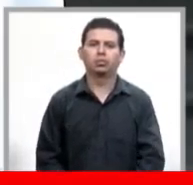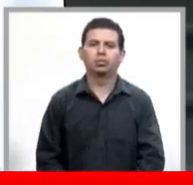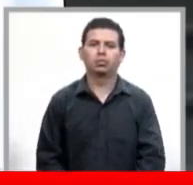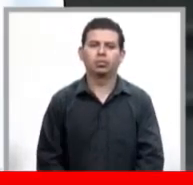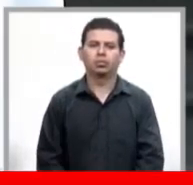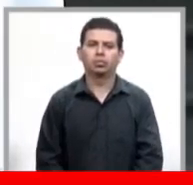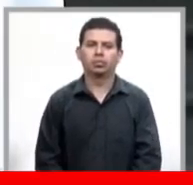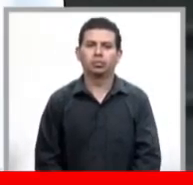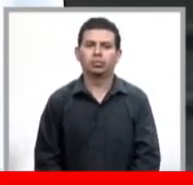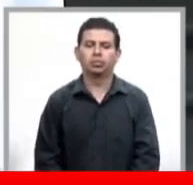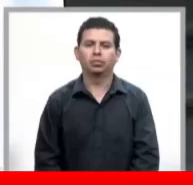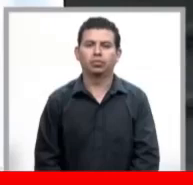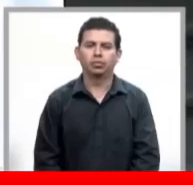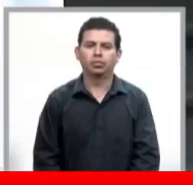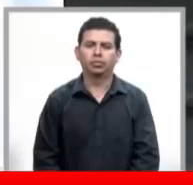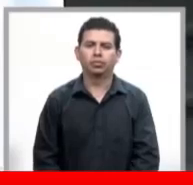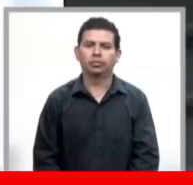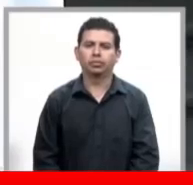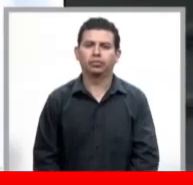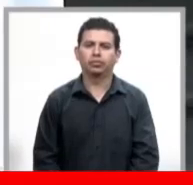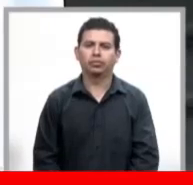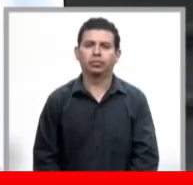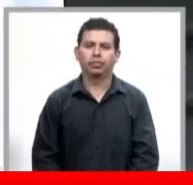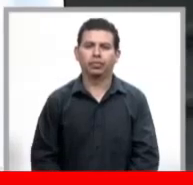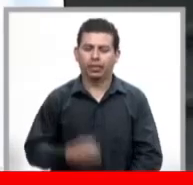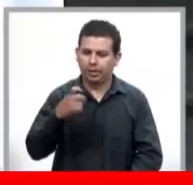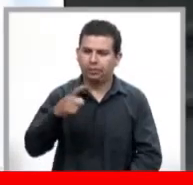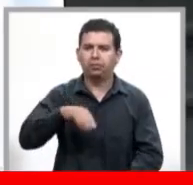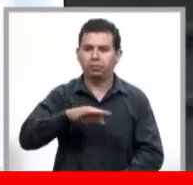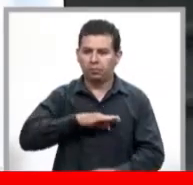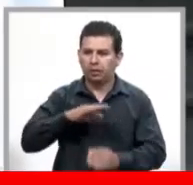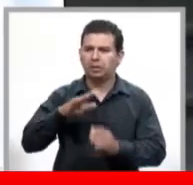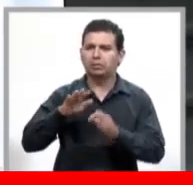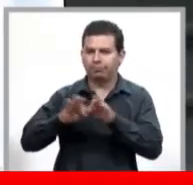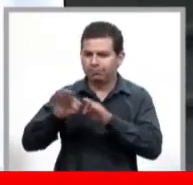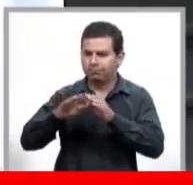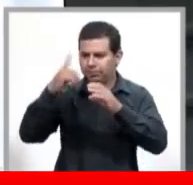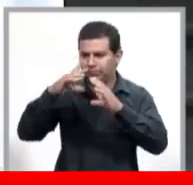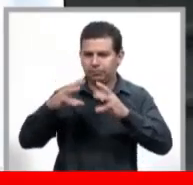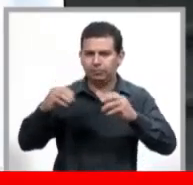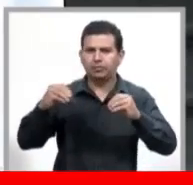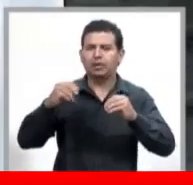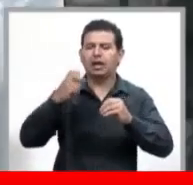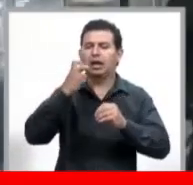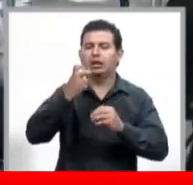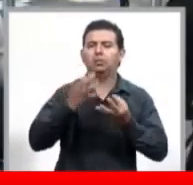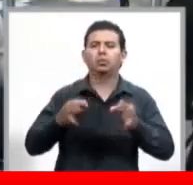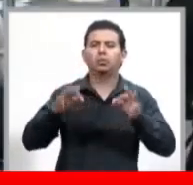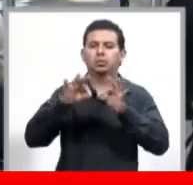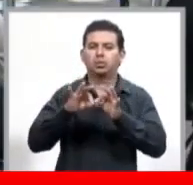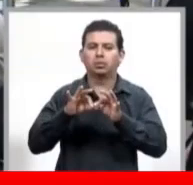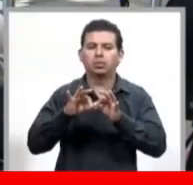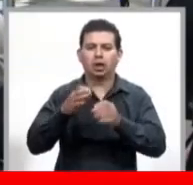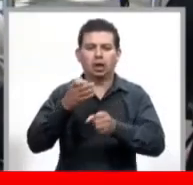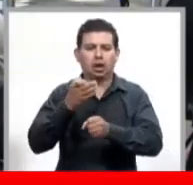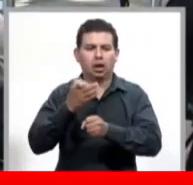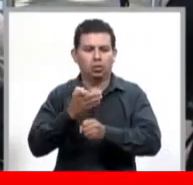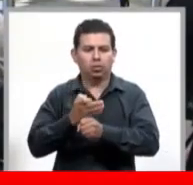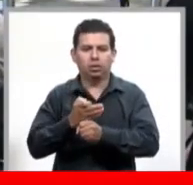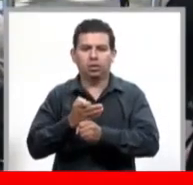hemos incrementado el número de contagios. Por eso es fundamental tener el día de